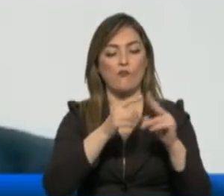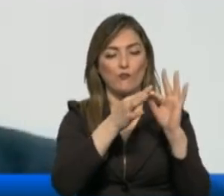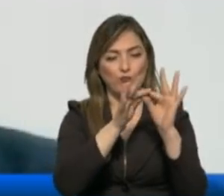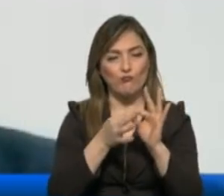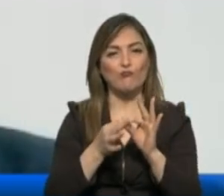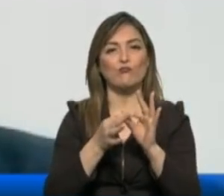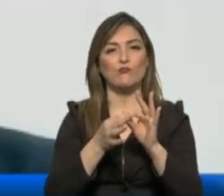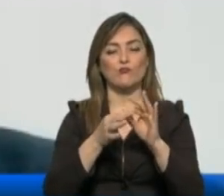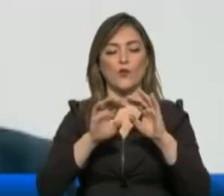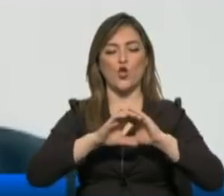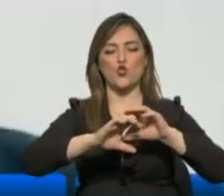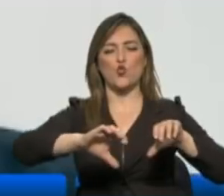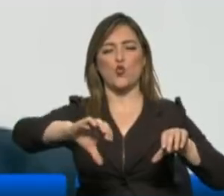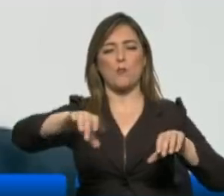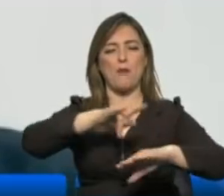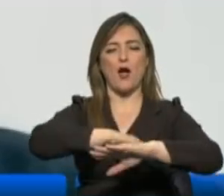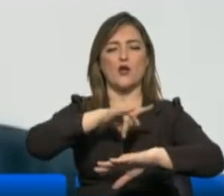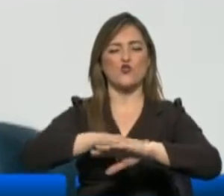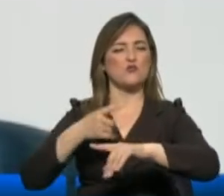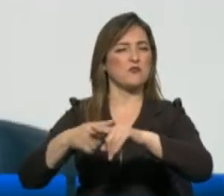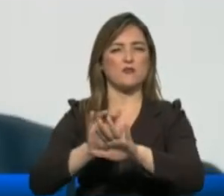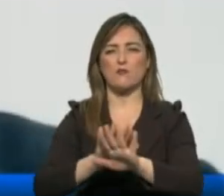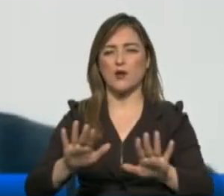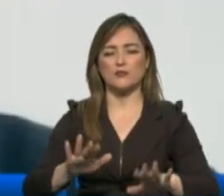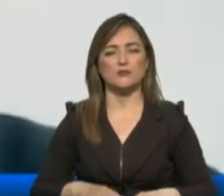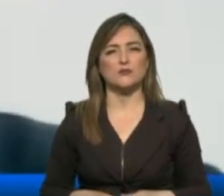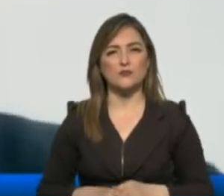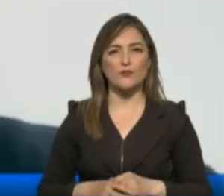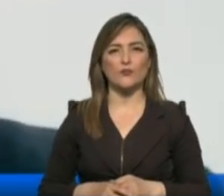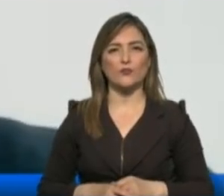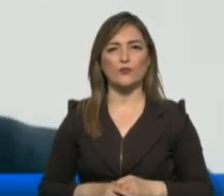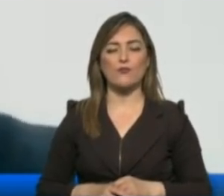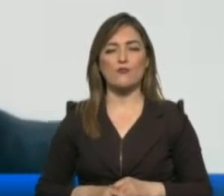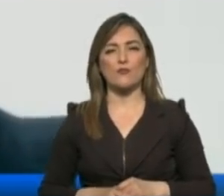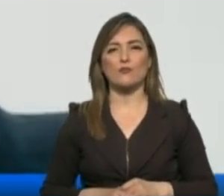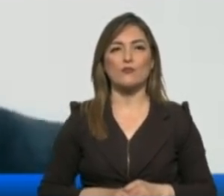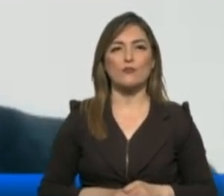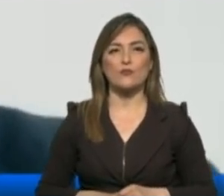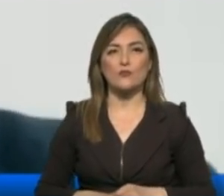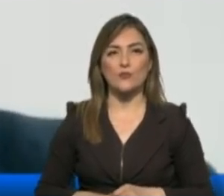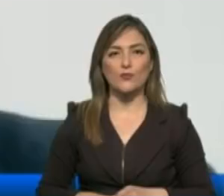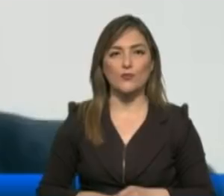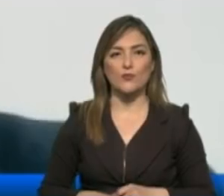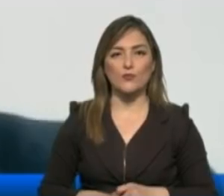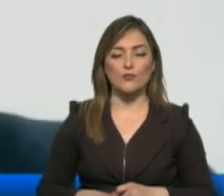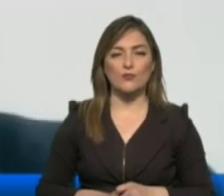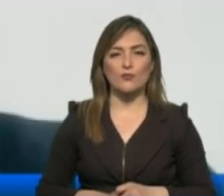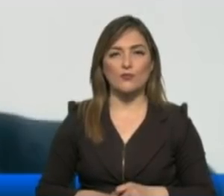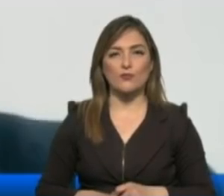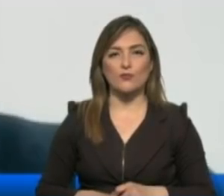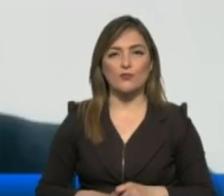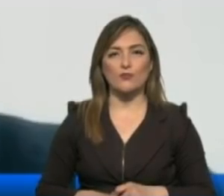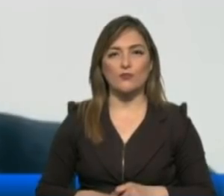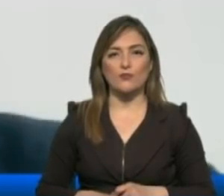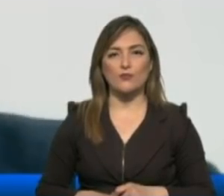de ductería, de sanitarios, entre otras. Sin embargo, se evidencia en las fotografías